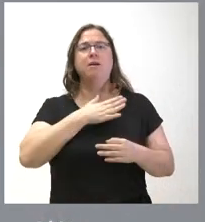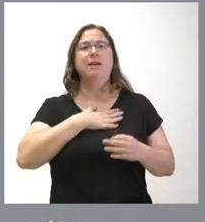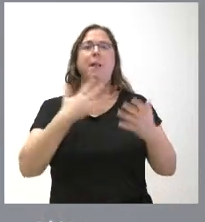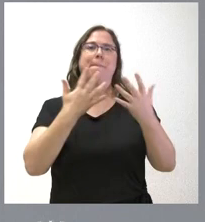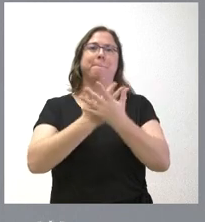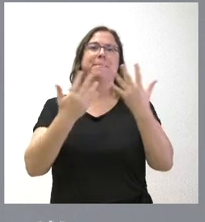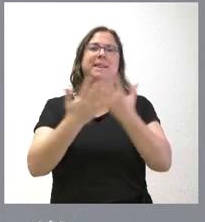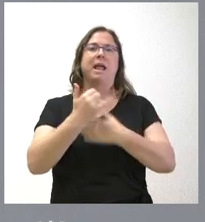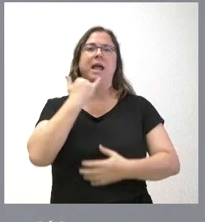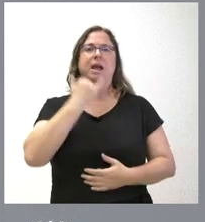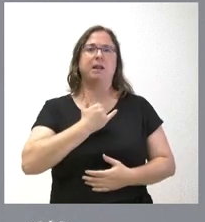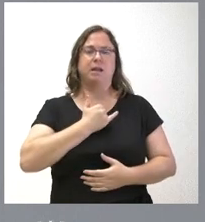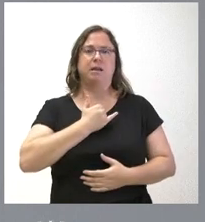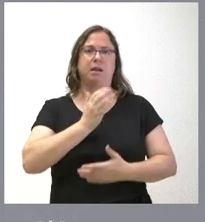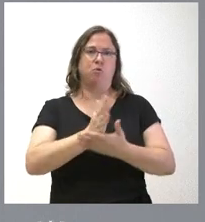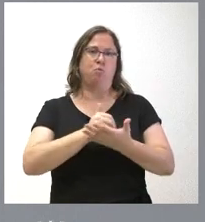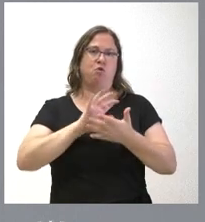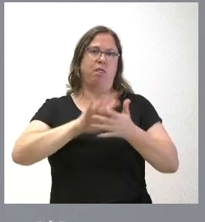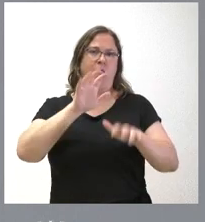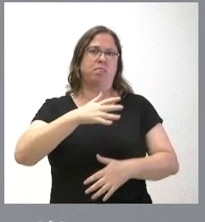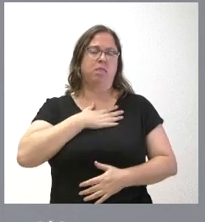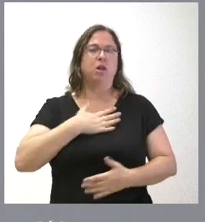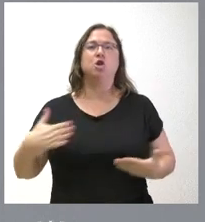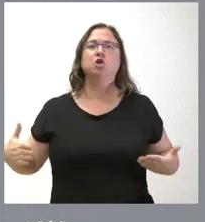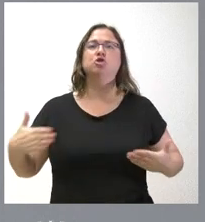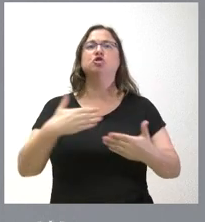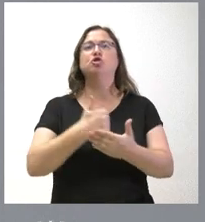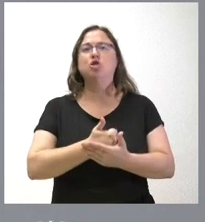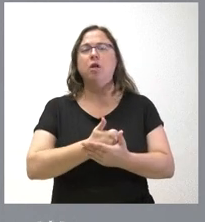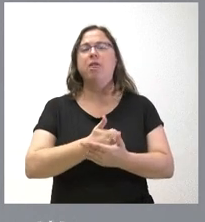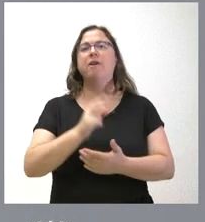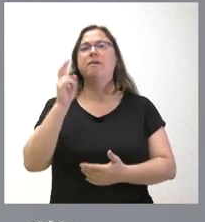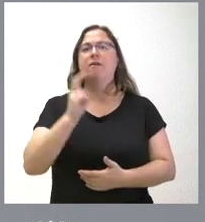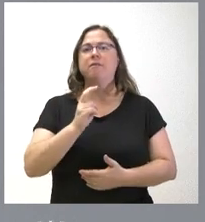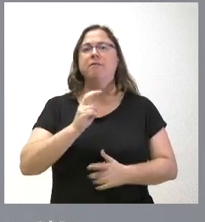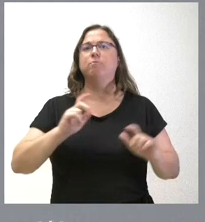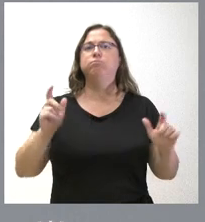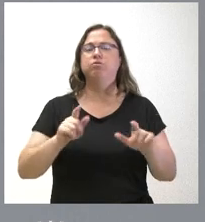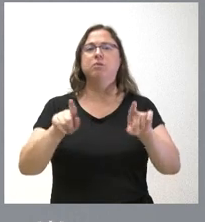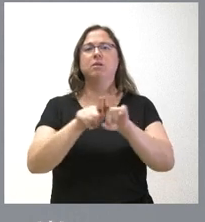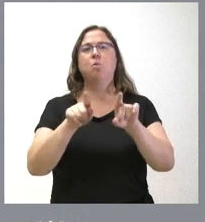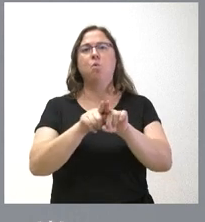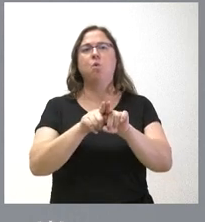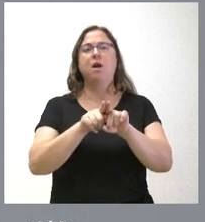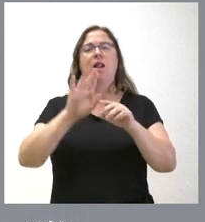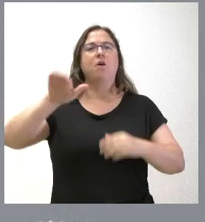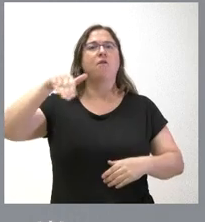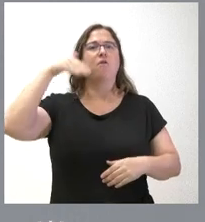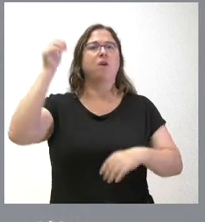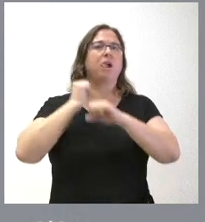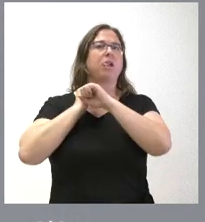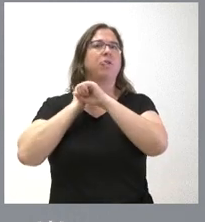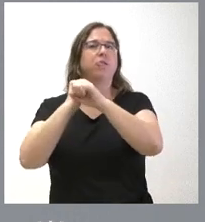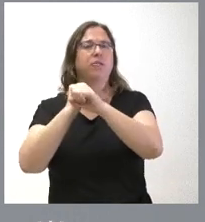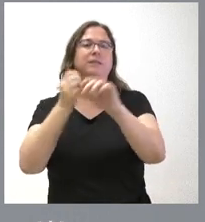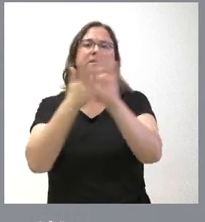energético en nuestra comunidad Autónoma y todas las fuentes energéticas que vengan a reducir la dependencia exterior de España son